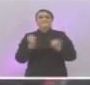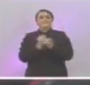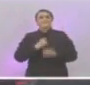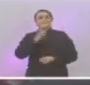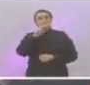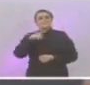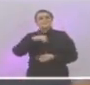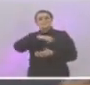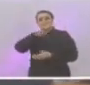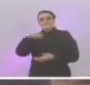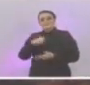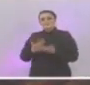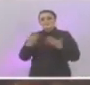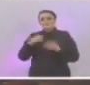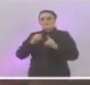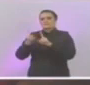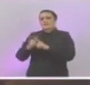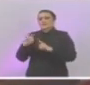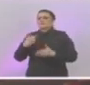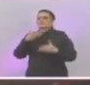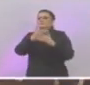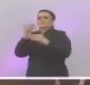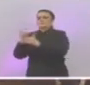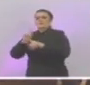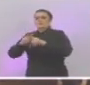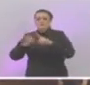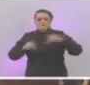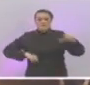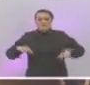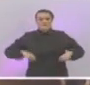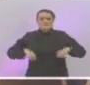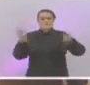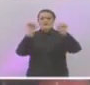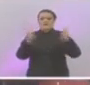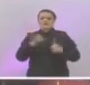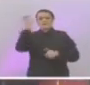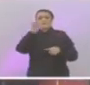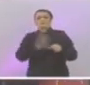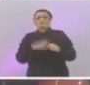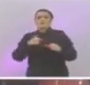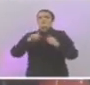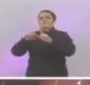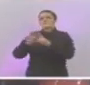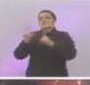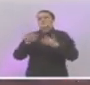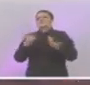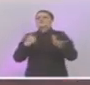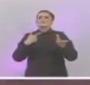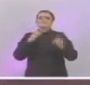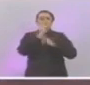Además, hemos multiplicado la asistencia a las actividades artísticas y culturales, a nuestros festivales